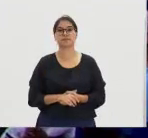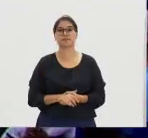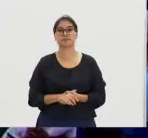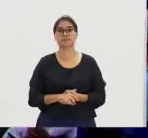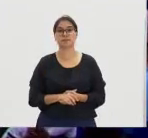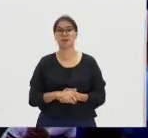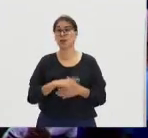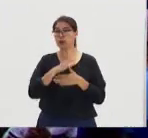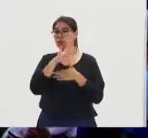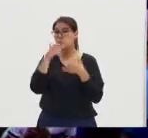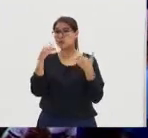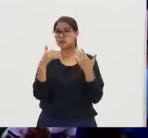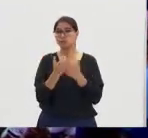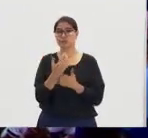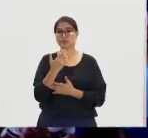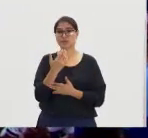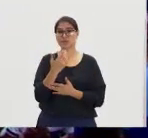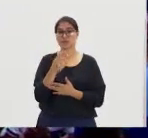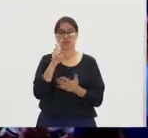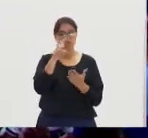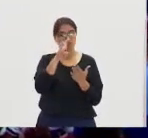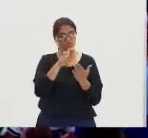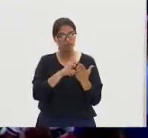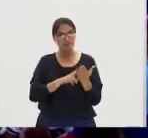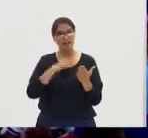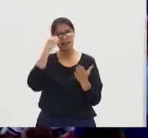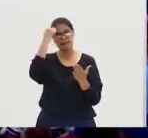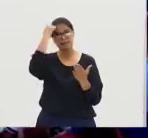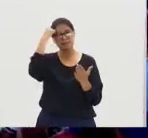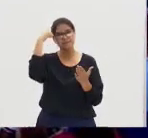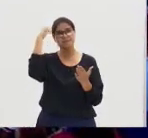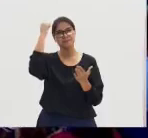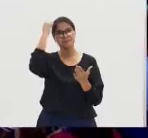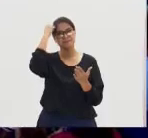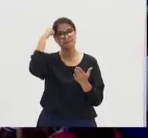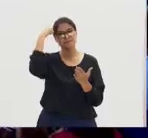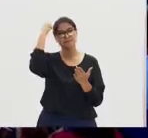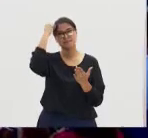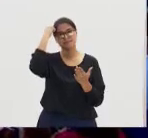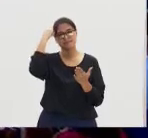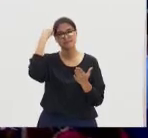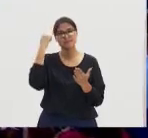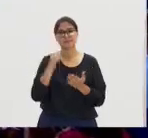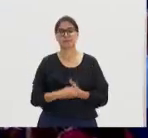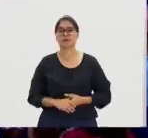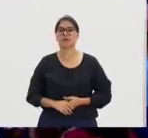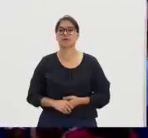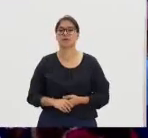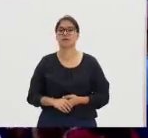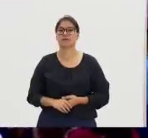Donde todos nosotros aprendimos a leer. Si mal no entiendo, esa Biblia se compró en Monterrey, México.